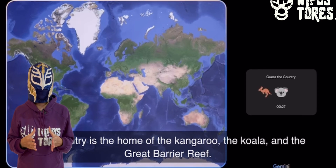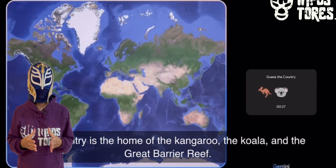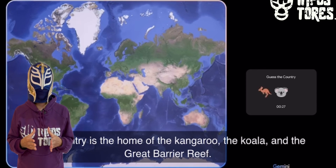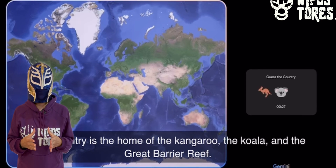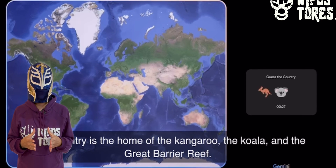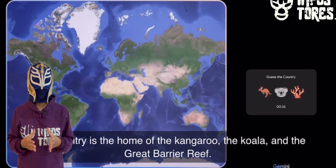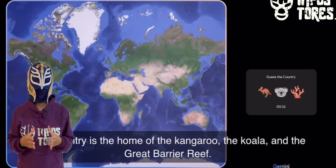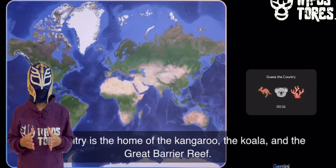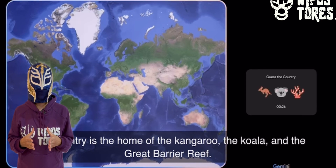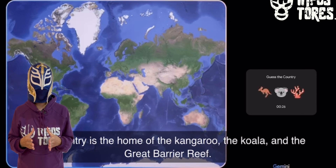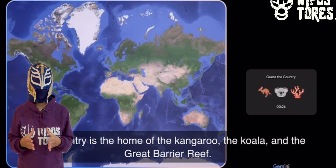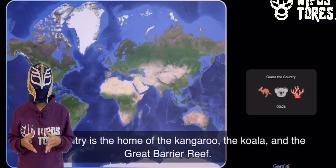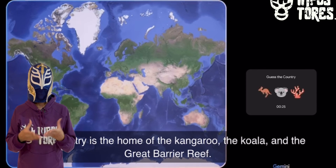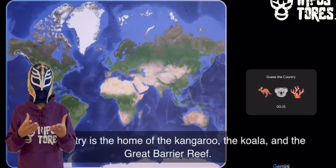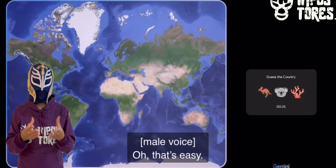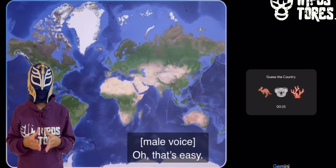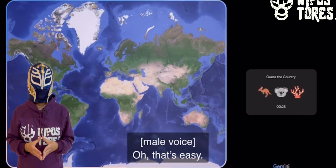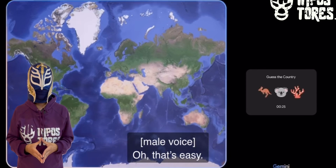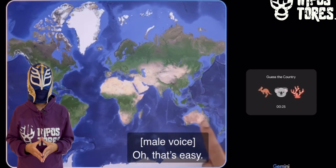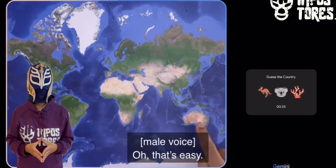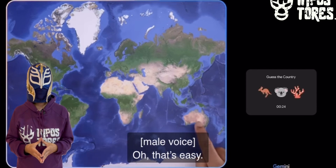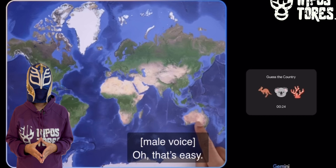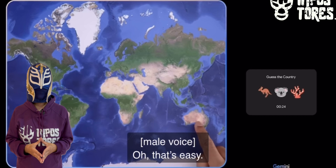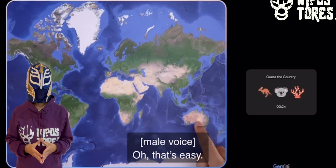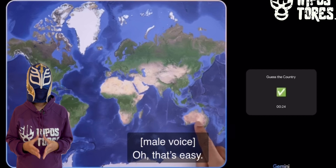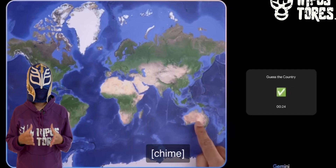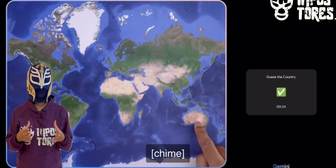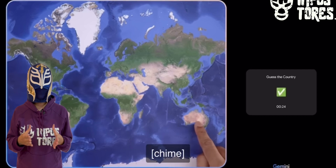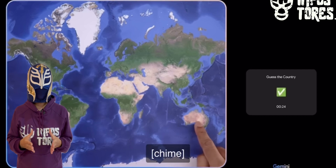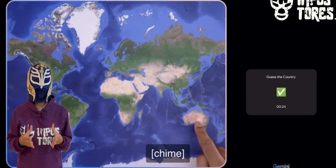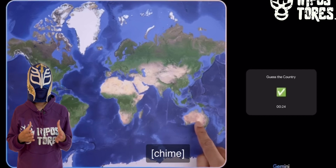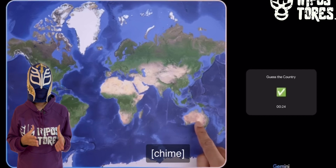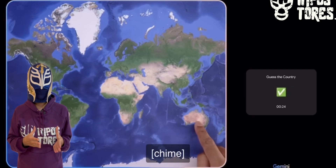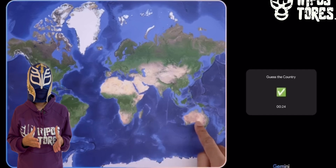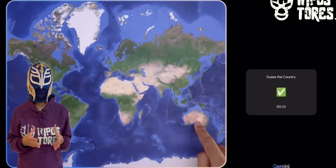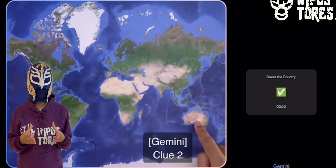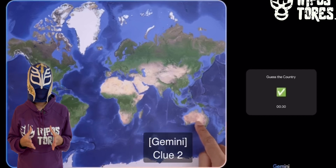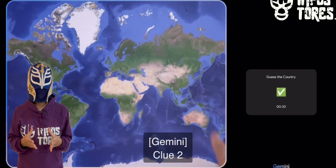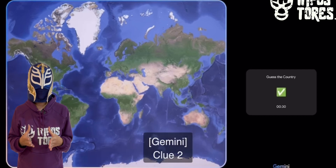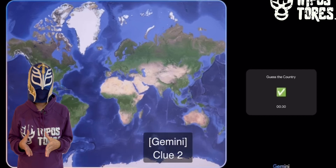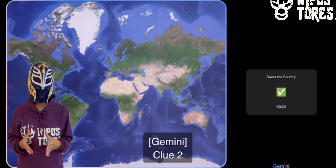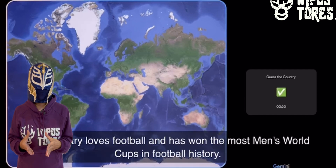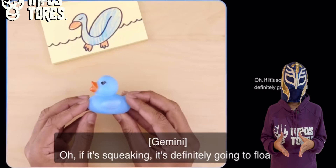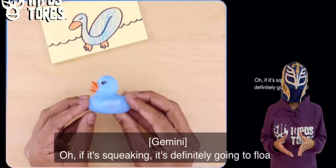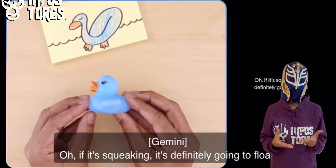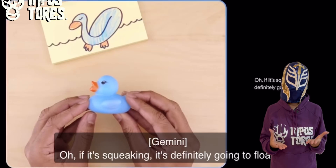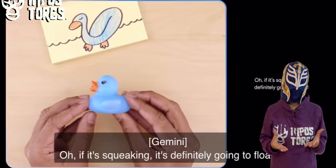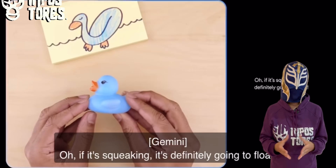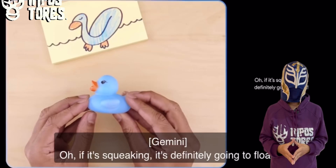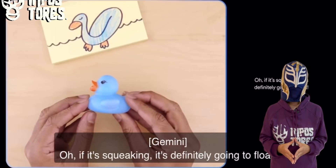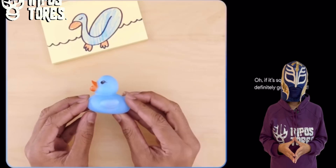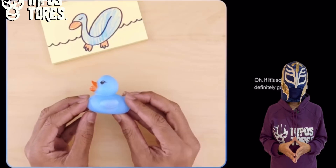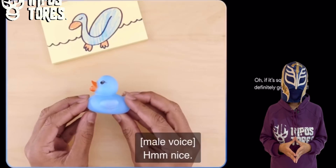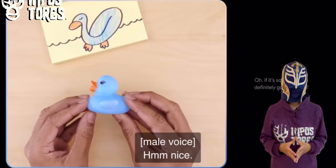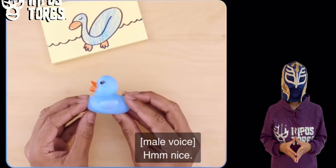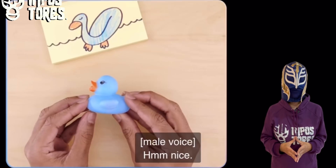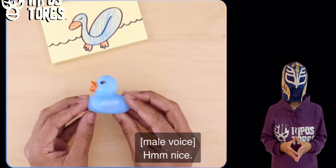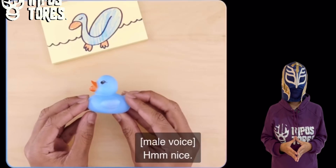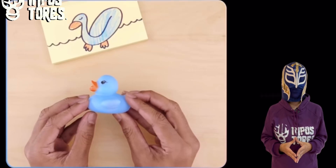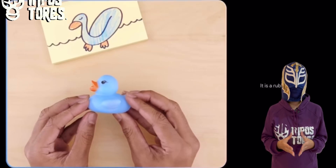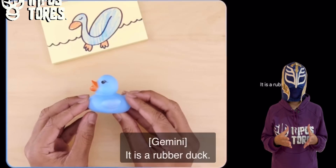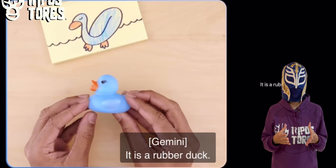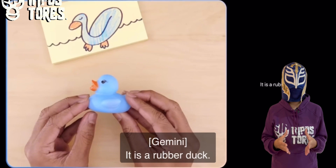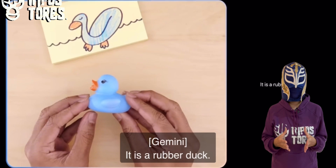en un problema matemático complejo dar la respuesta correcta y explicar los pasos hasta llegar a ella o de dar abundante